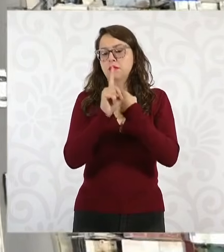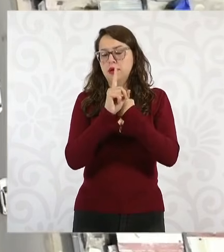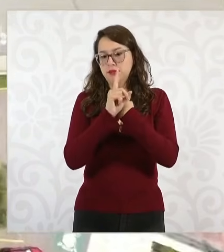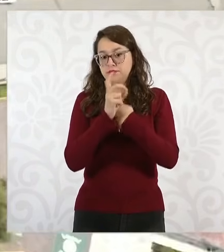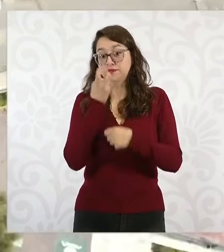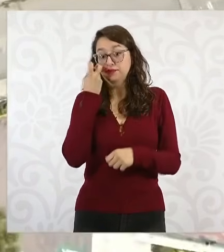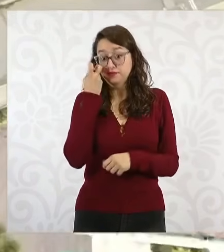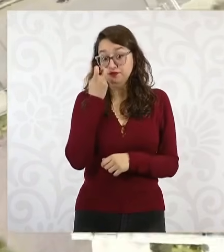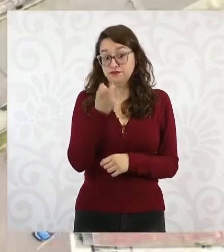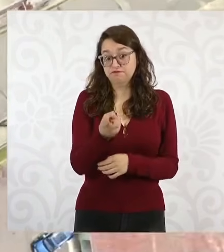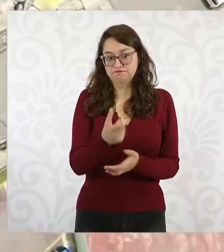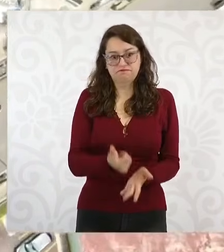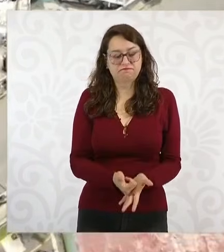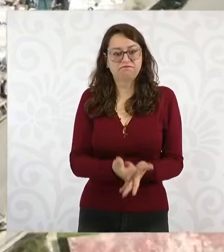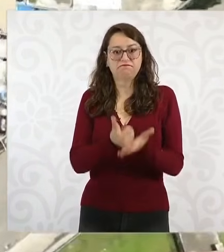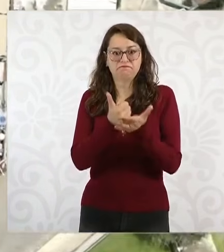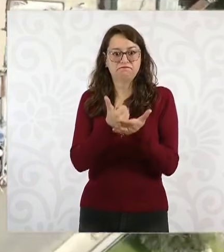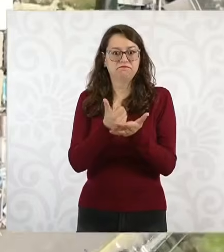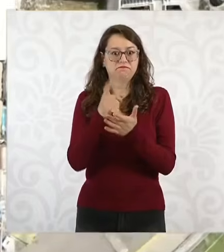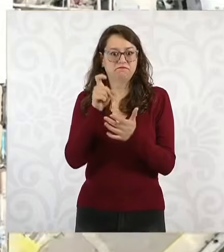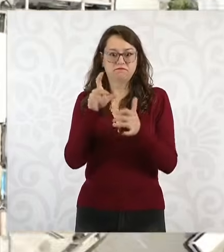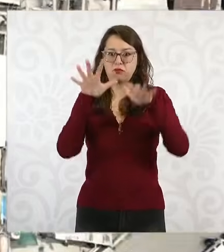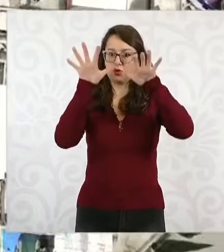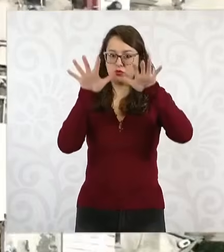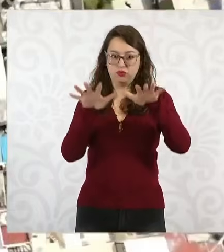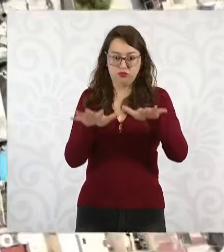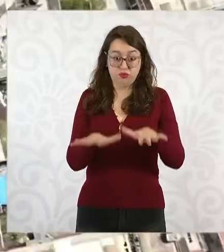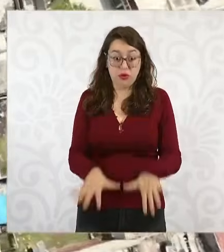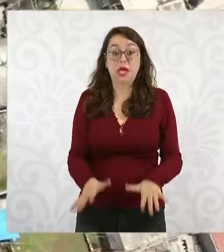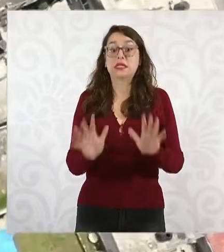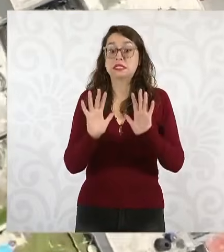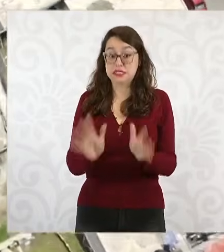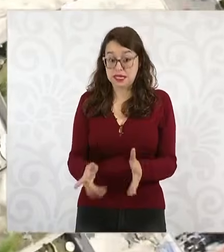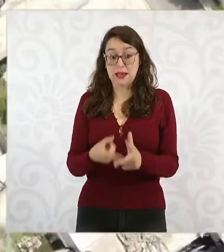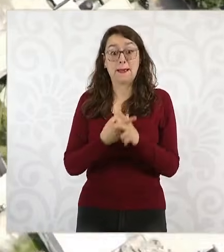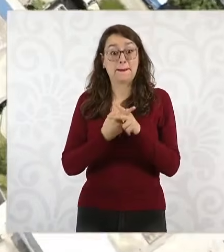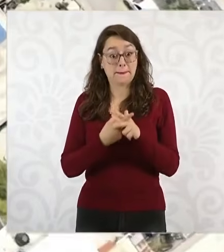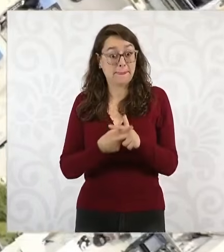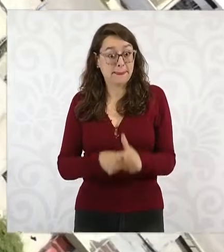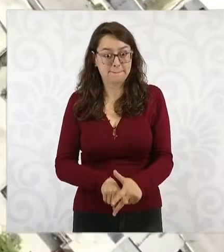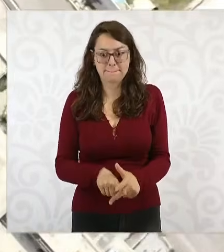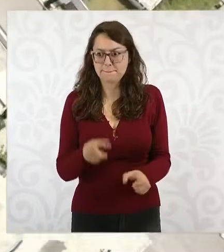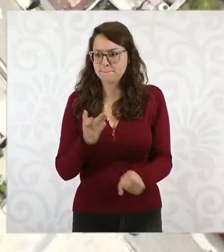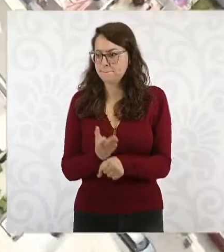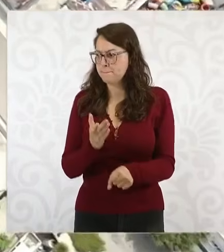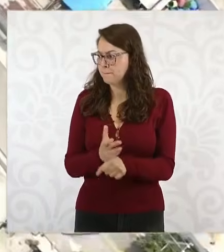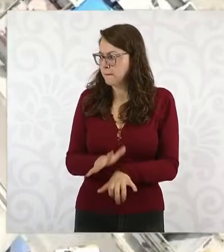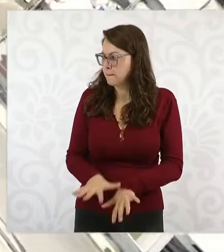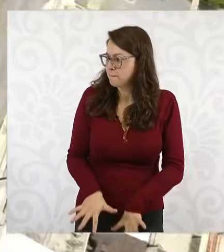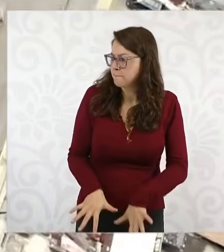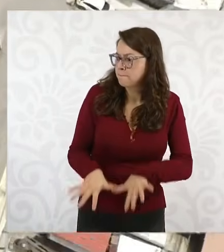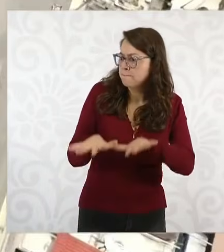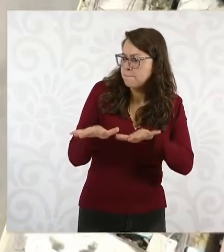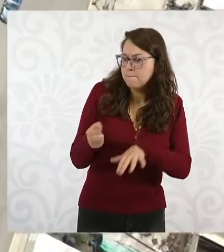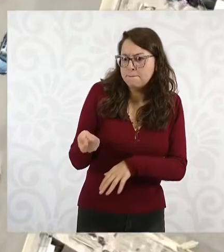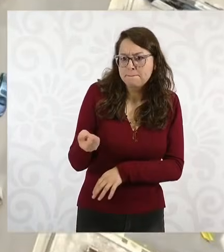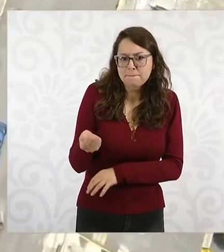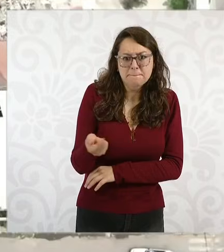va a resolver un problema, ya lo está resolviendo en este momento, no se han presentado inundaciones a pesar de las fuertes